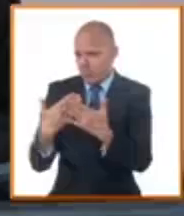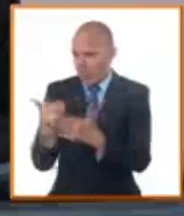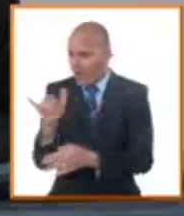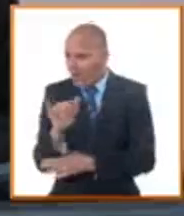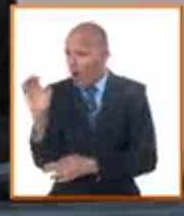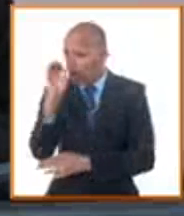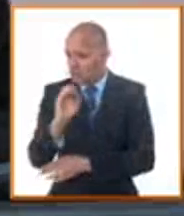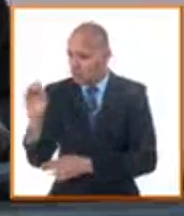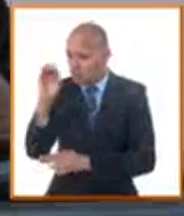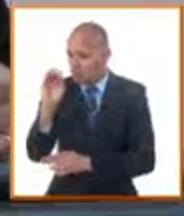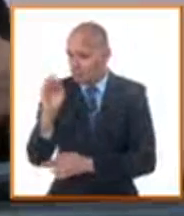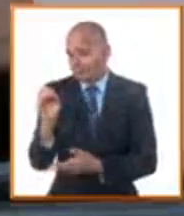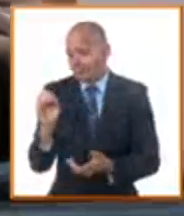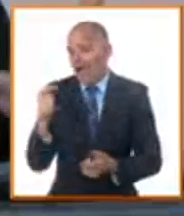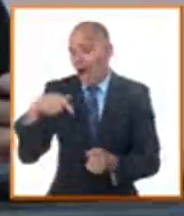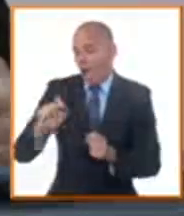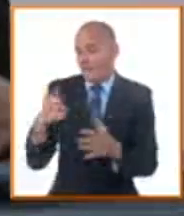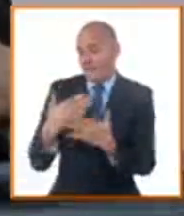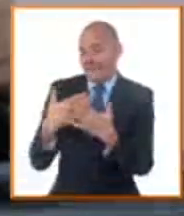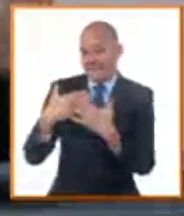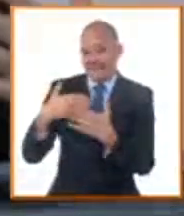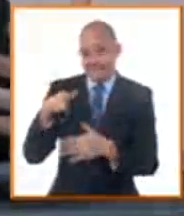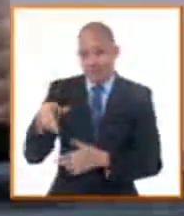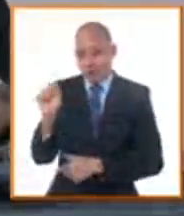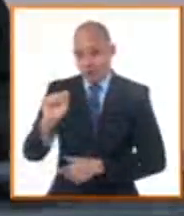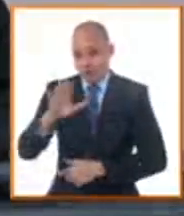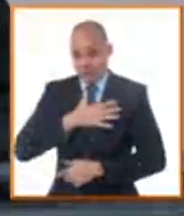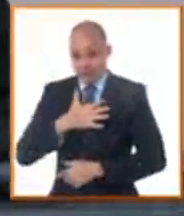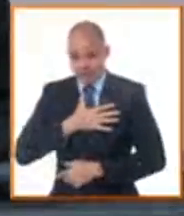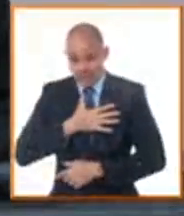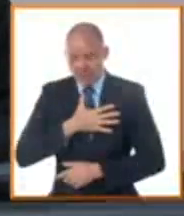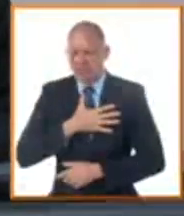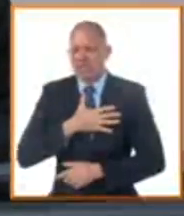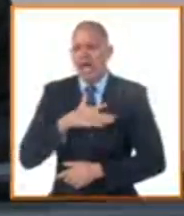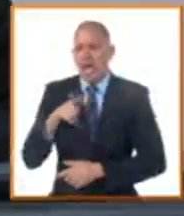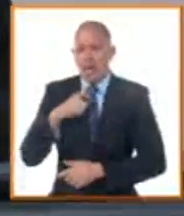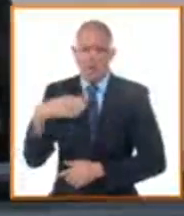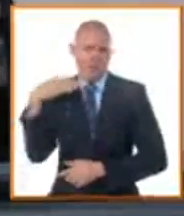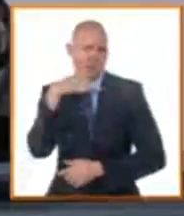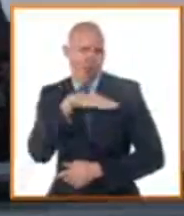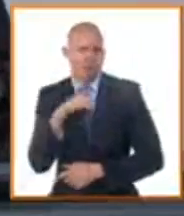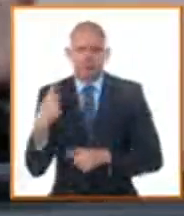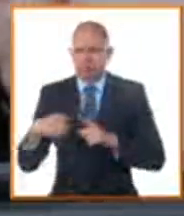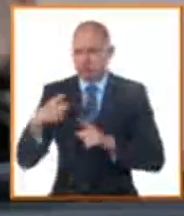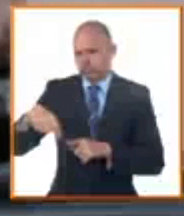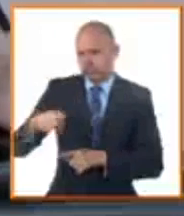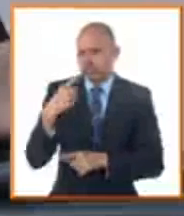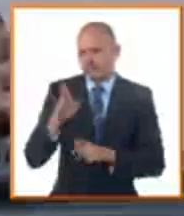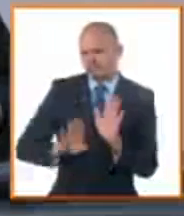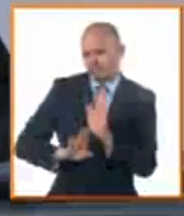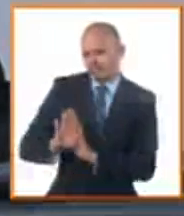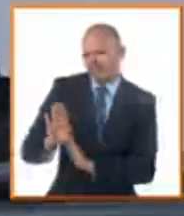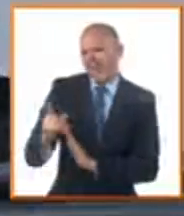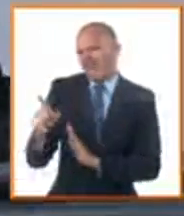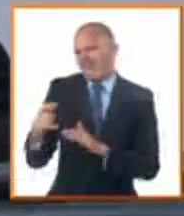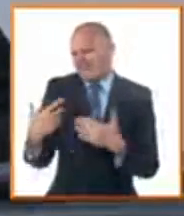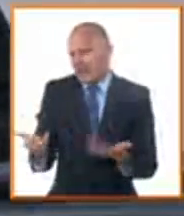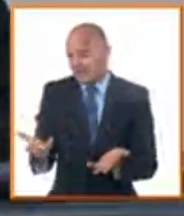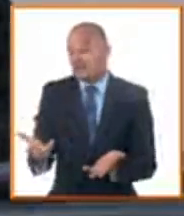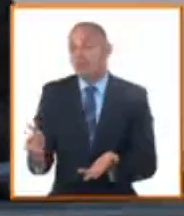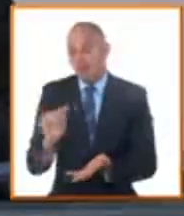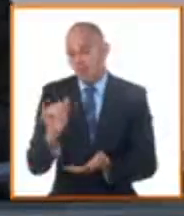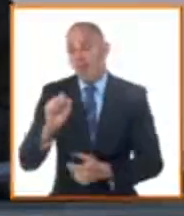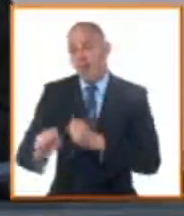una empresa socialista moderna, ágil, que tenga pues más posibilidades de desarrollo, también pasa necesariamente por